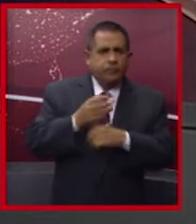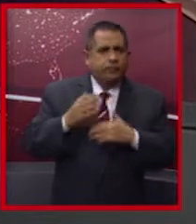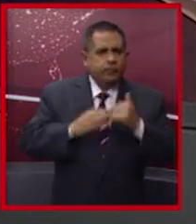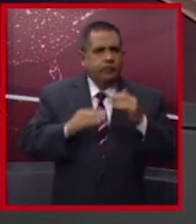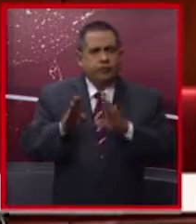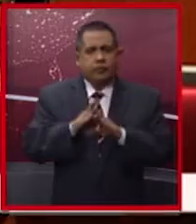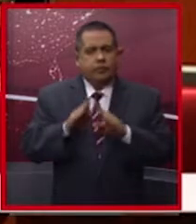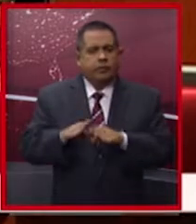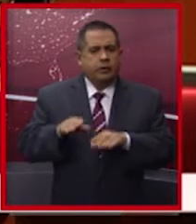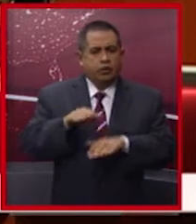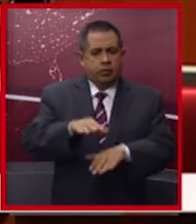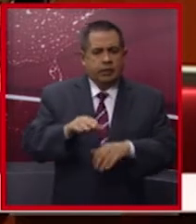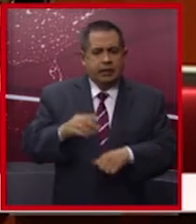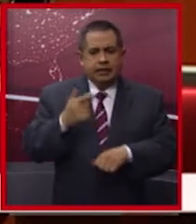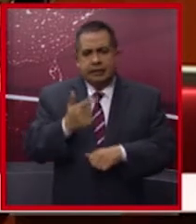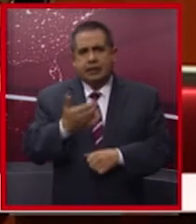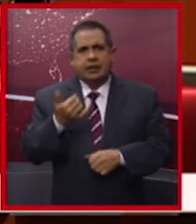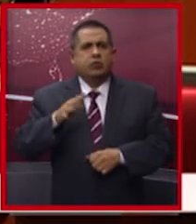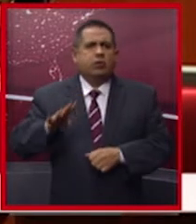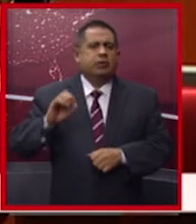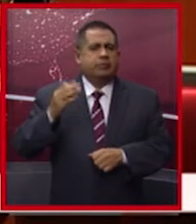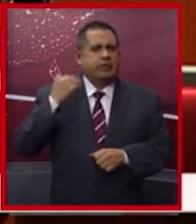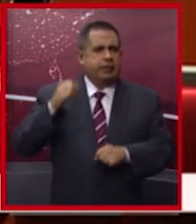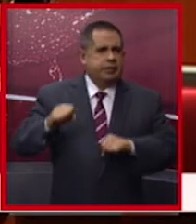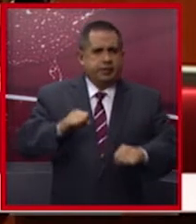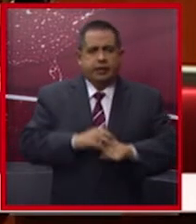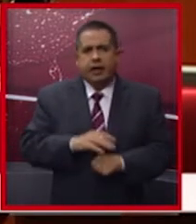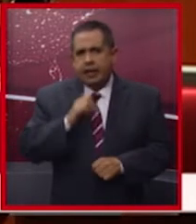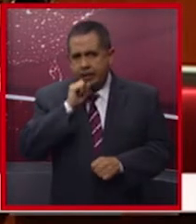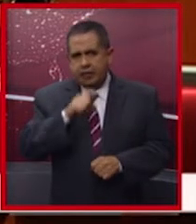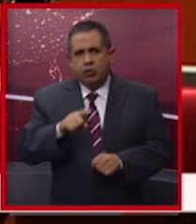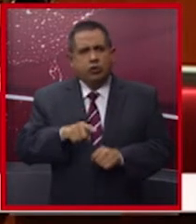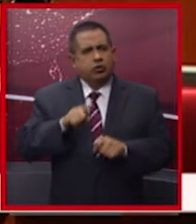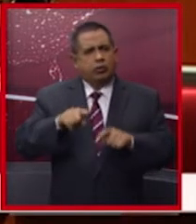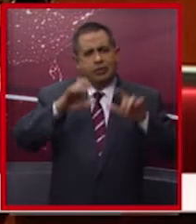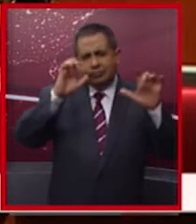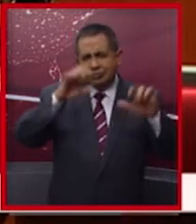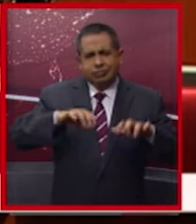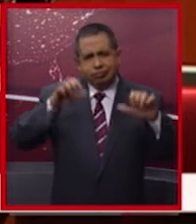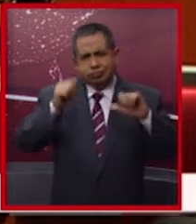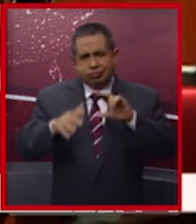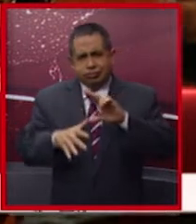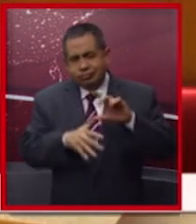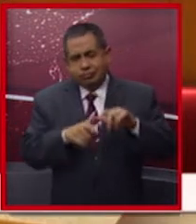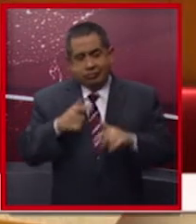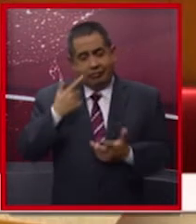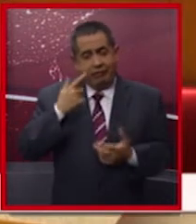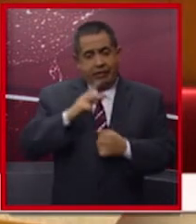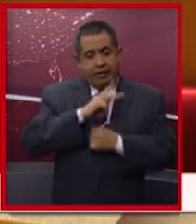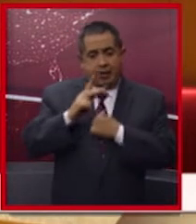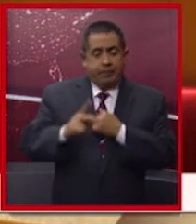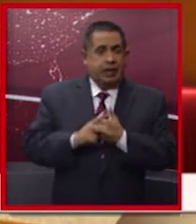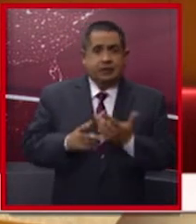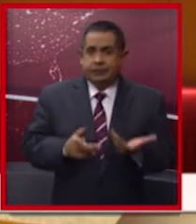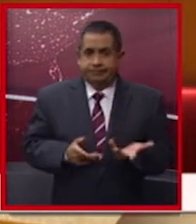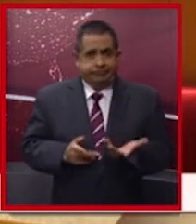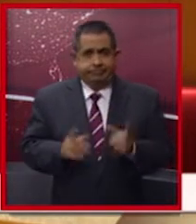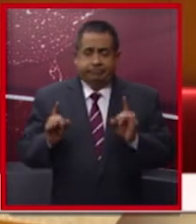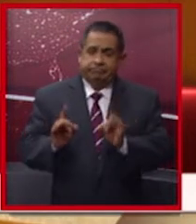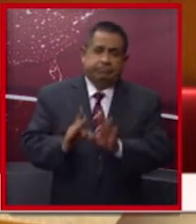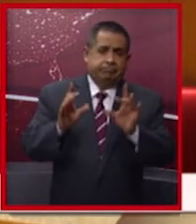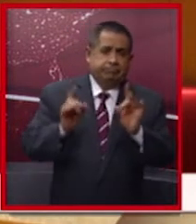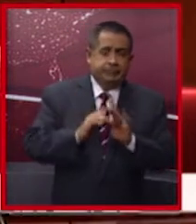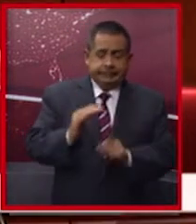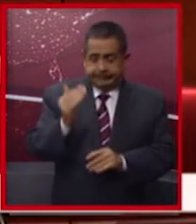del 7 y 19 de septiembre pasados, así como tormentas tropicales, los cuales muestran que el país no está exento de padecer